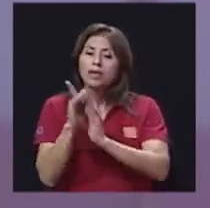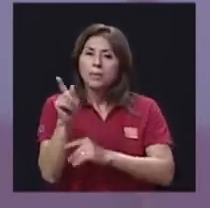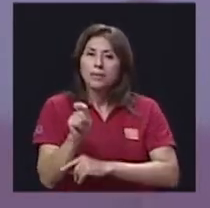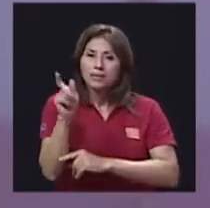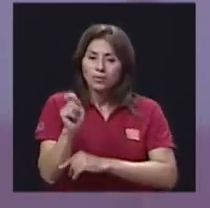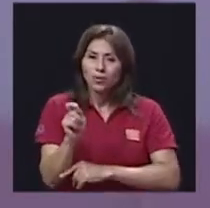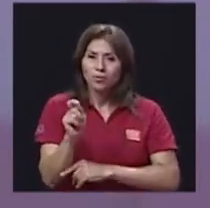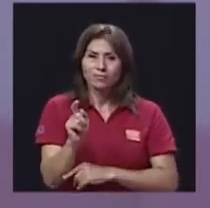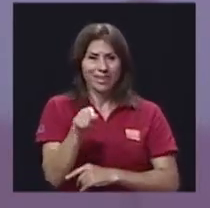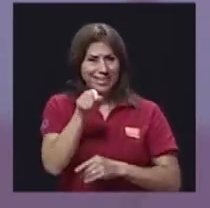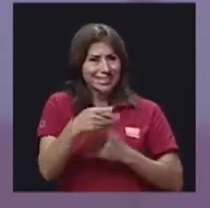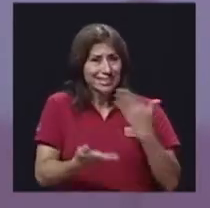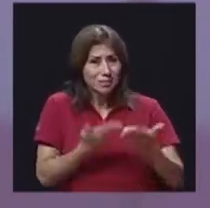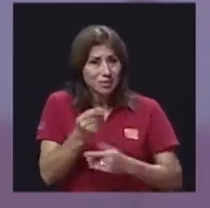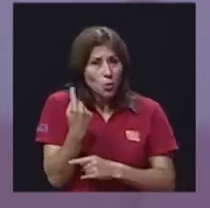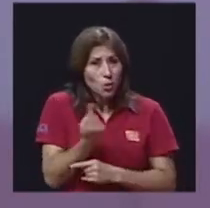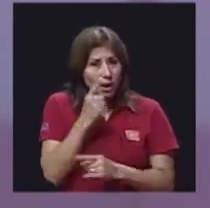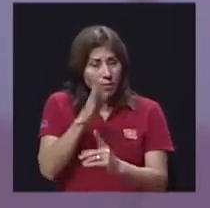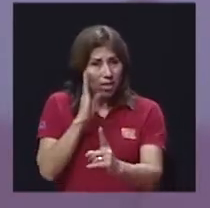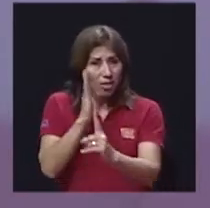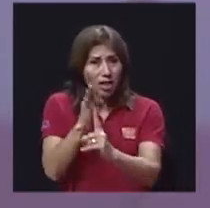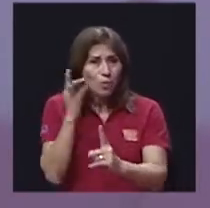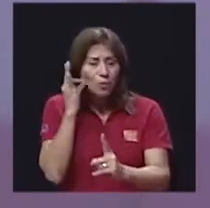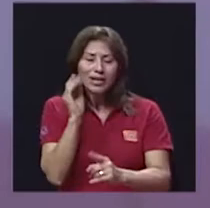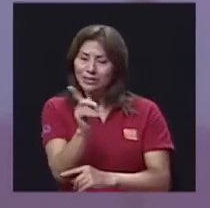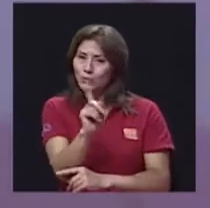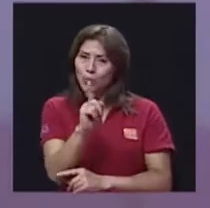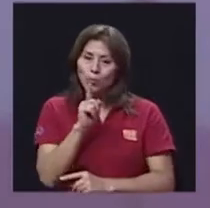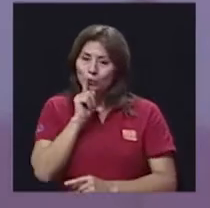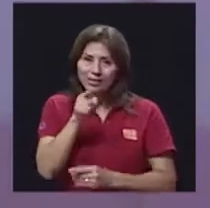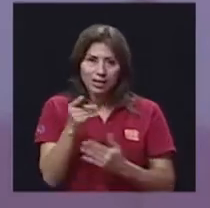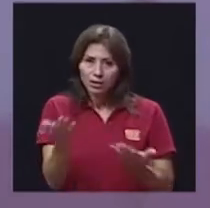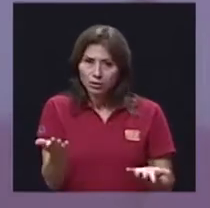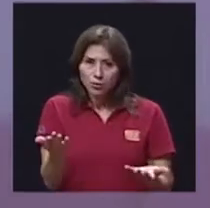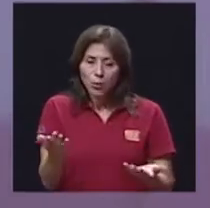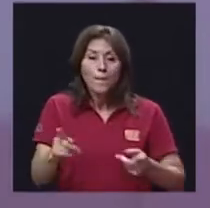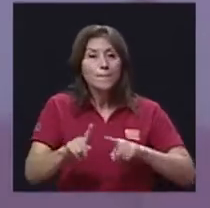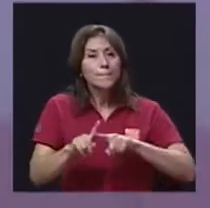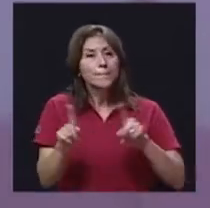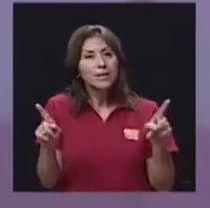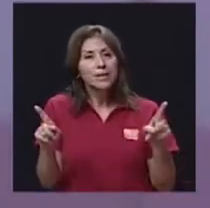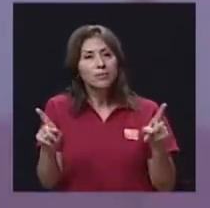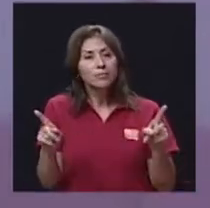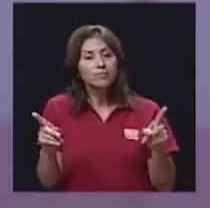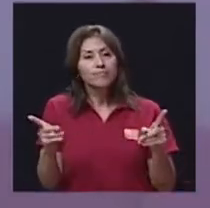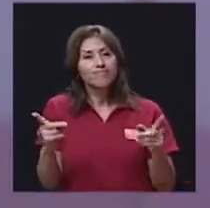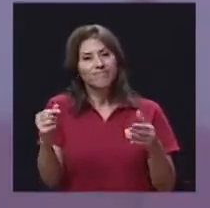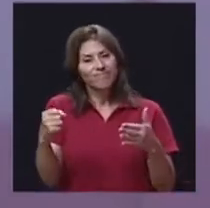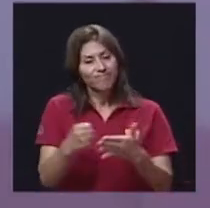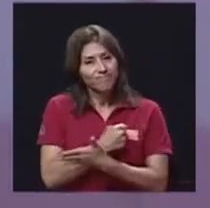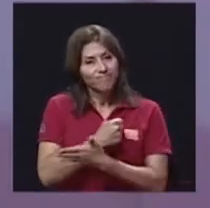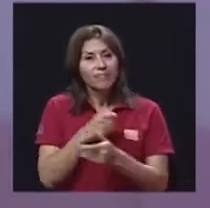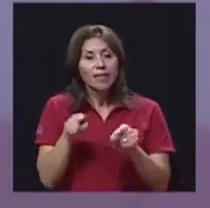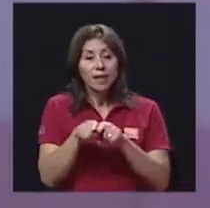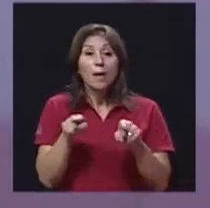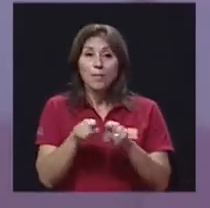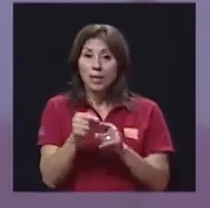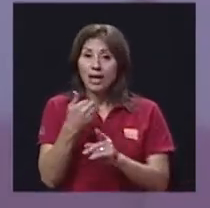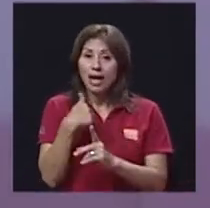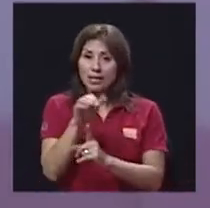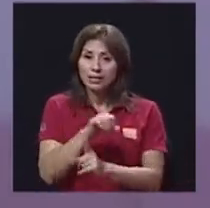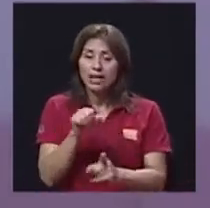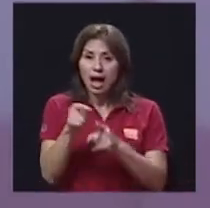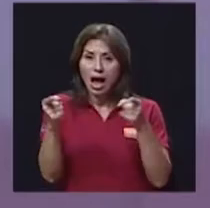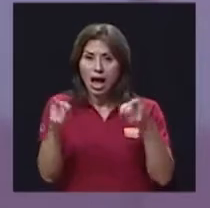únicamente para las mujeres como se ha querido hacer creer. Eso no es cierto. Pero desafortunadamente también tenemos casos que